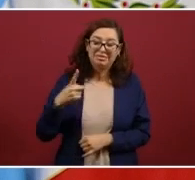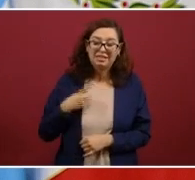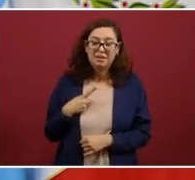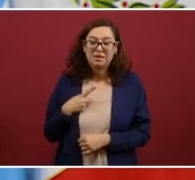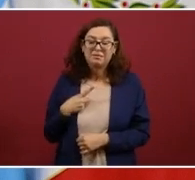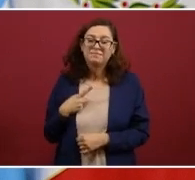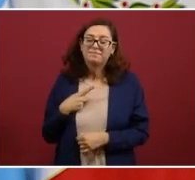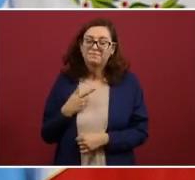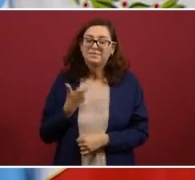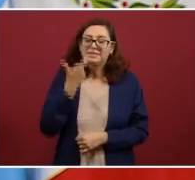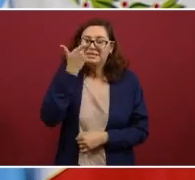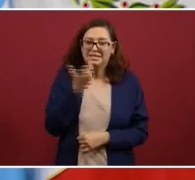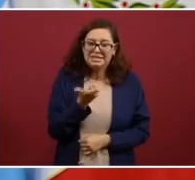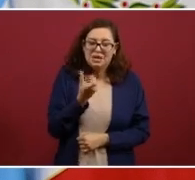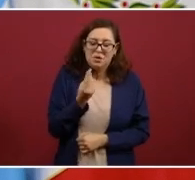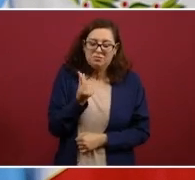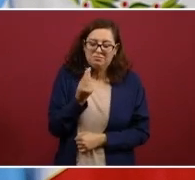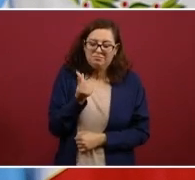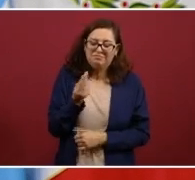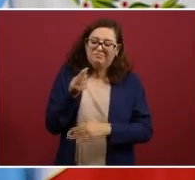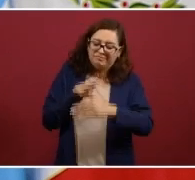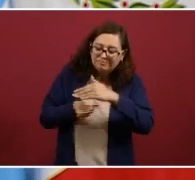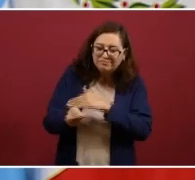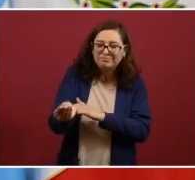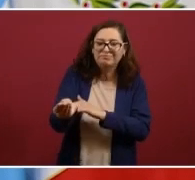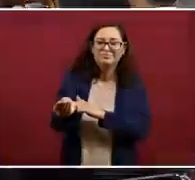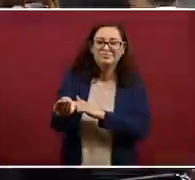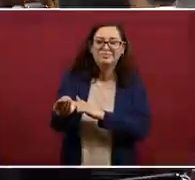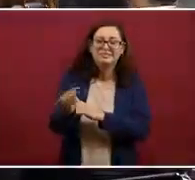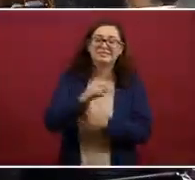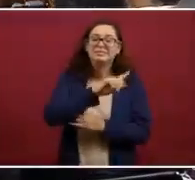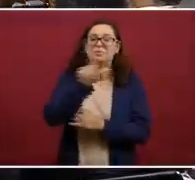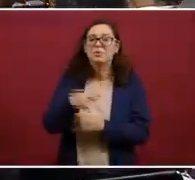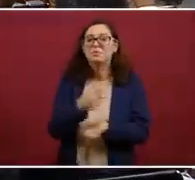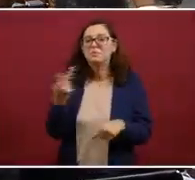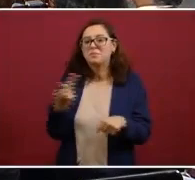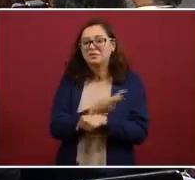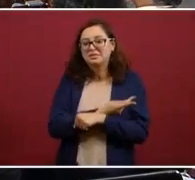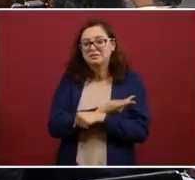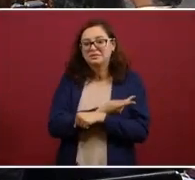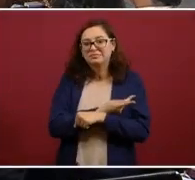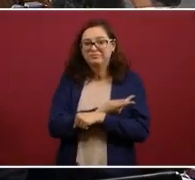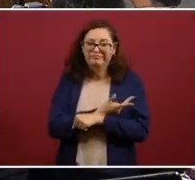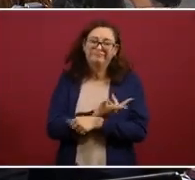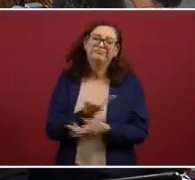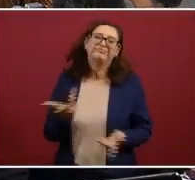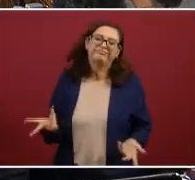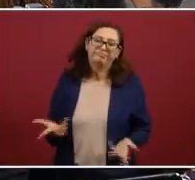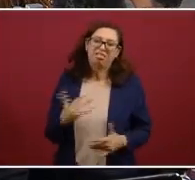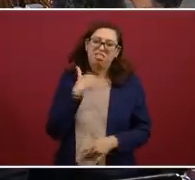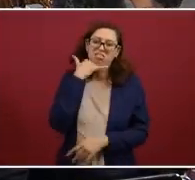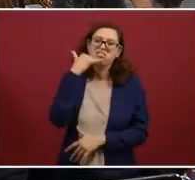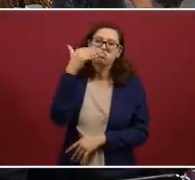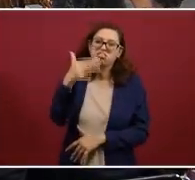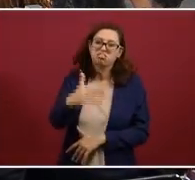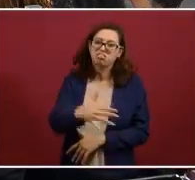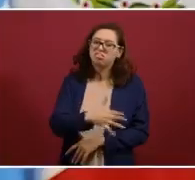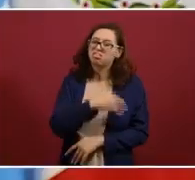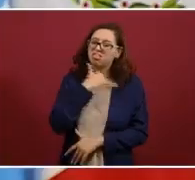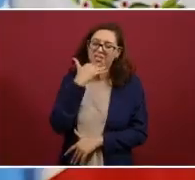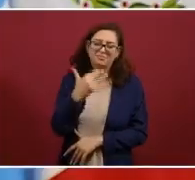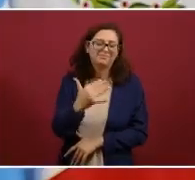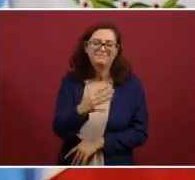en efectivo y eso da pie a la corrupción y